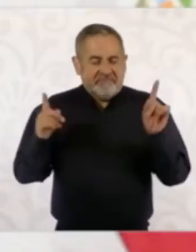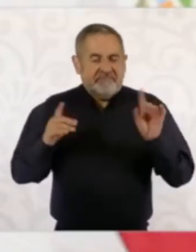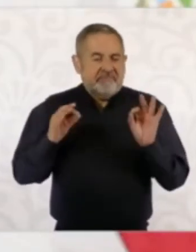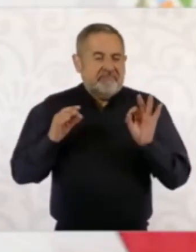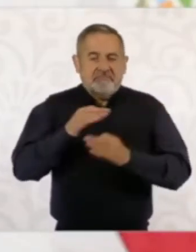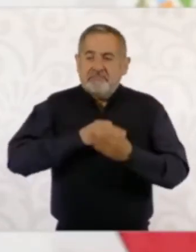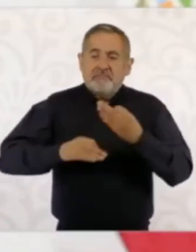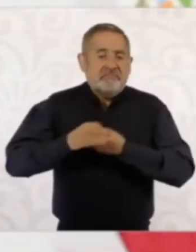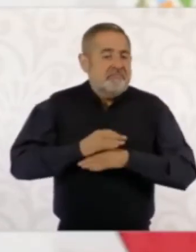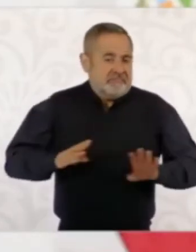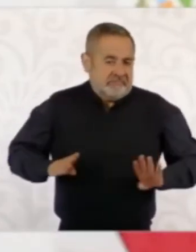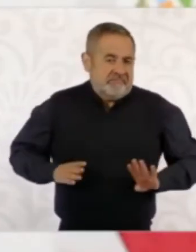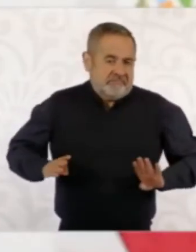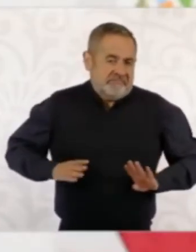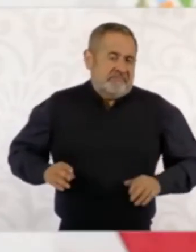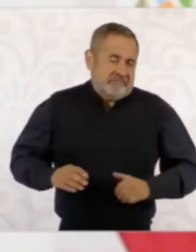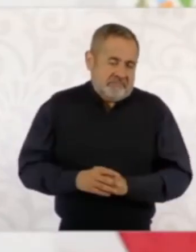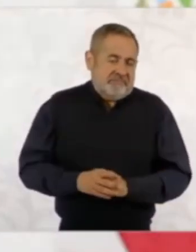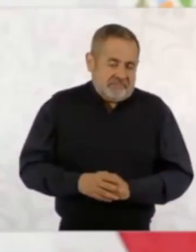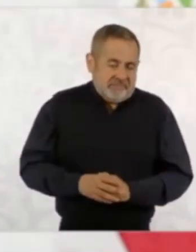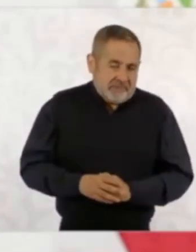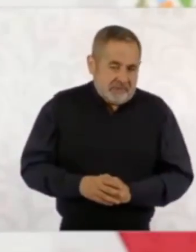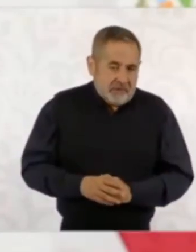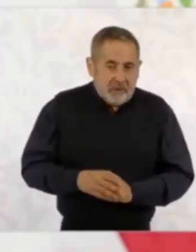Y eso está en el corazón de la gente.